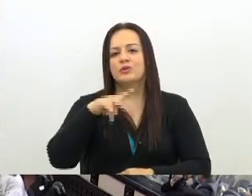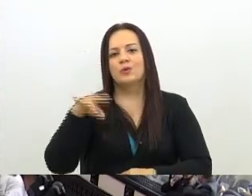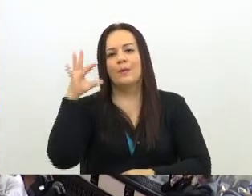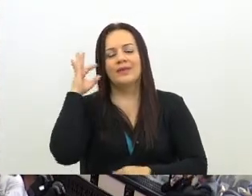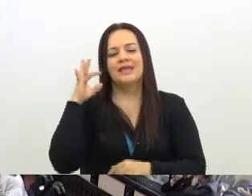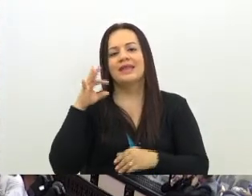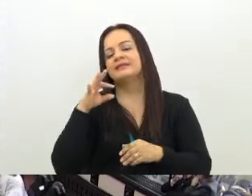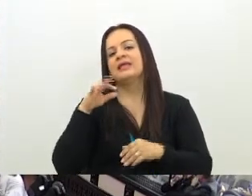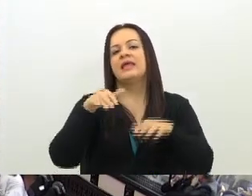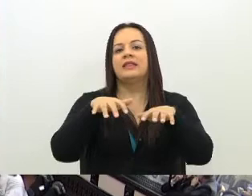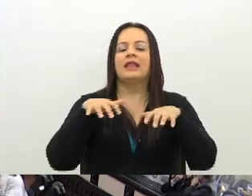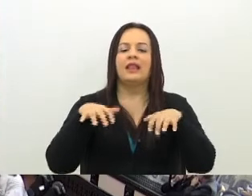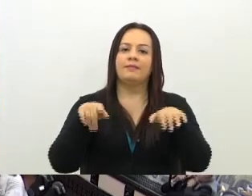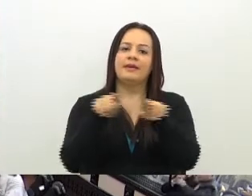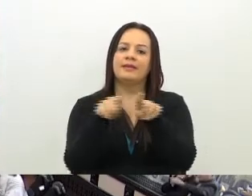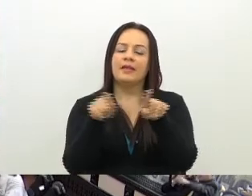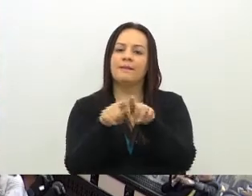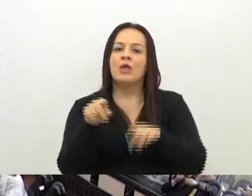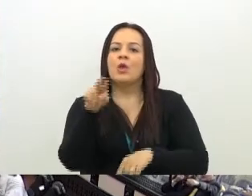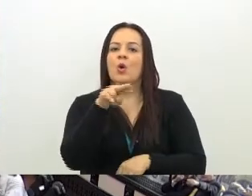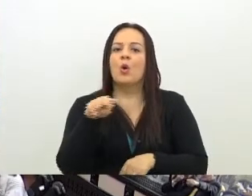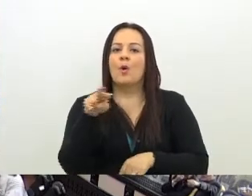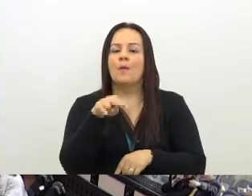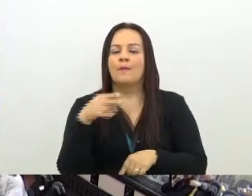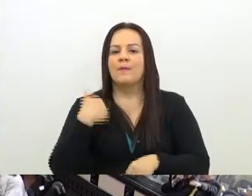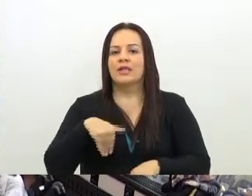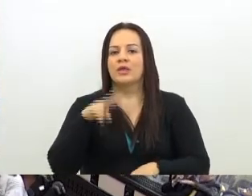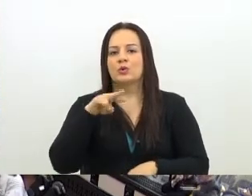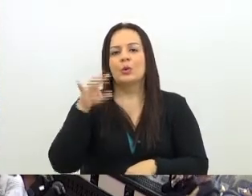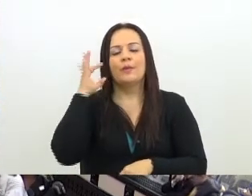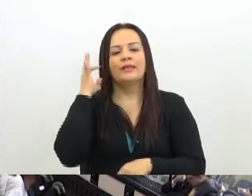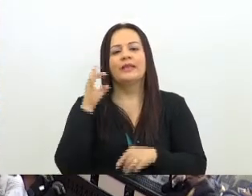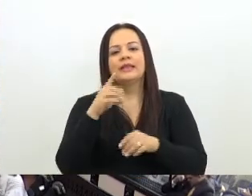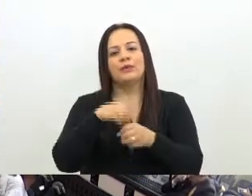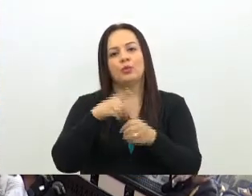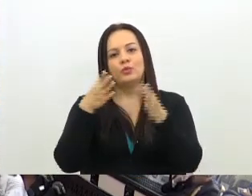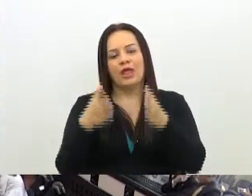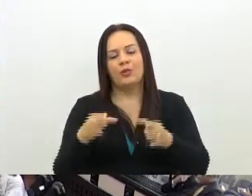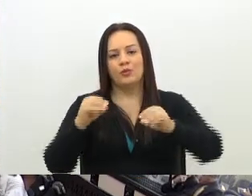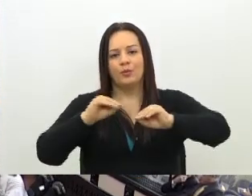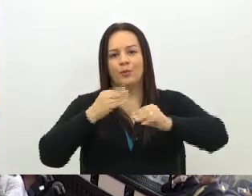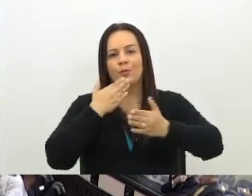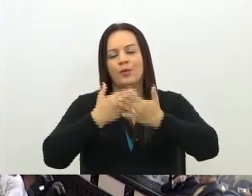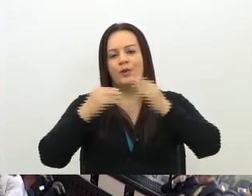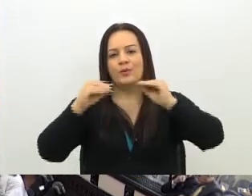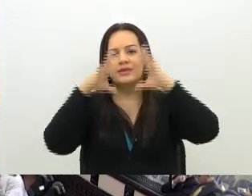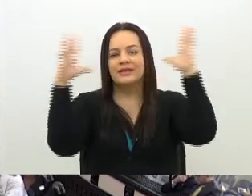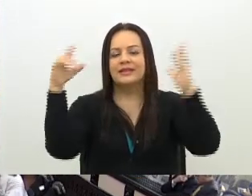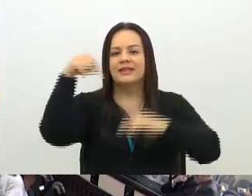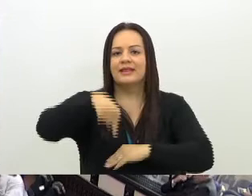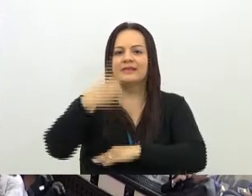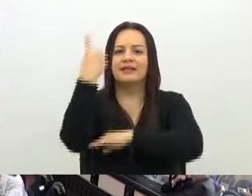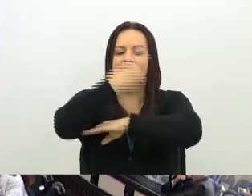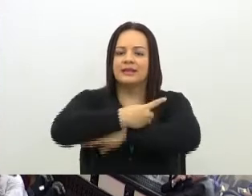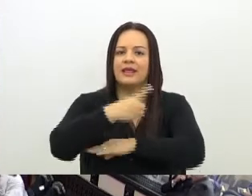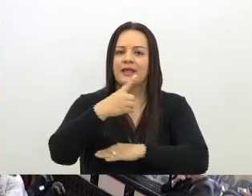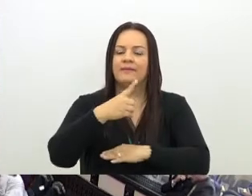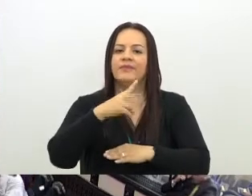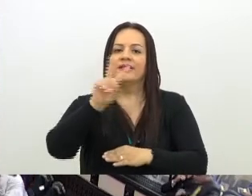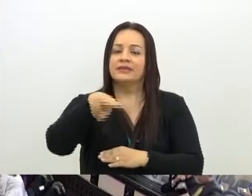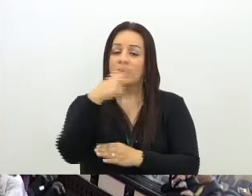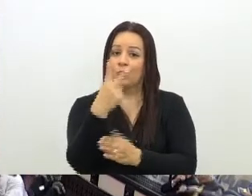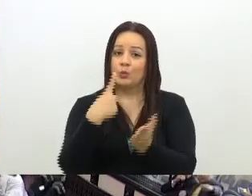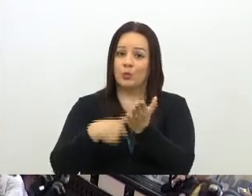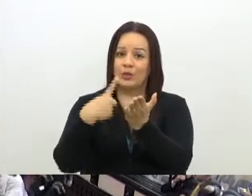barras. Buenos días, compañeras y compañeros diputados. El día de hoy se sella con su segundo